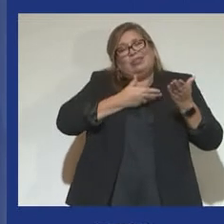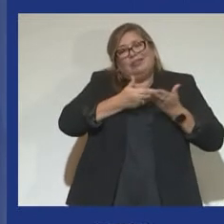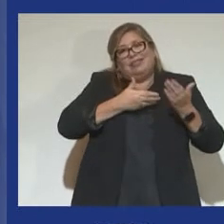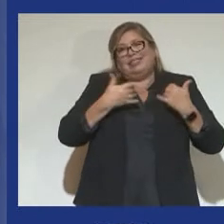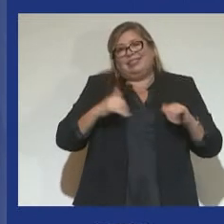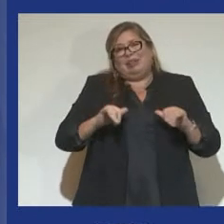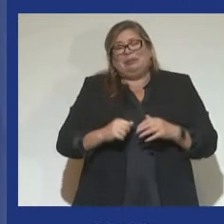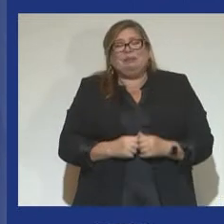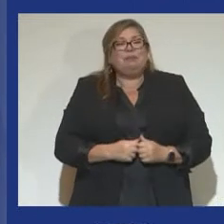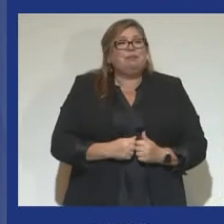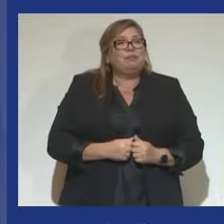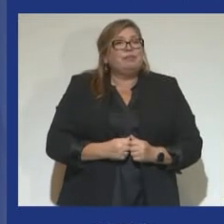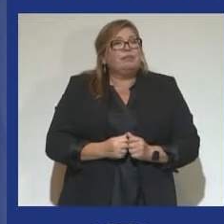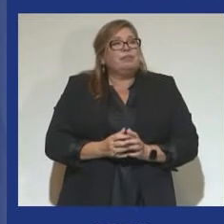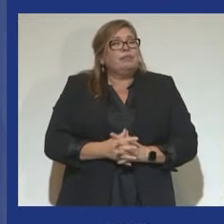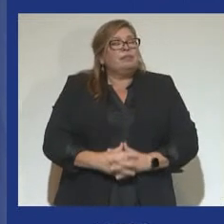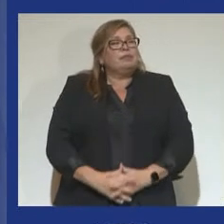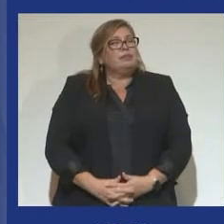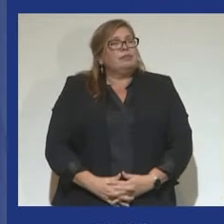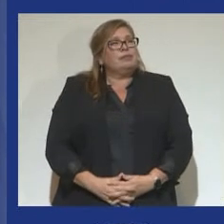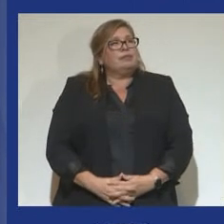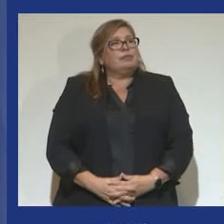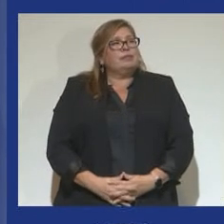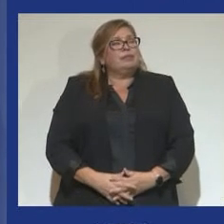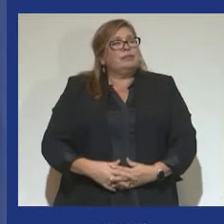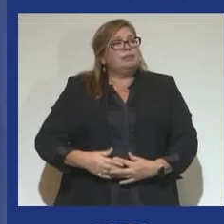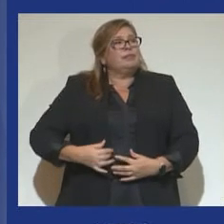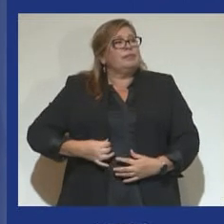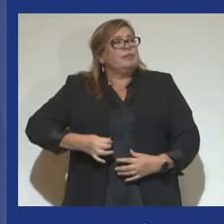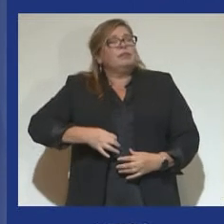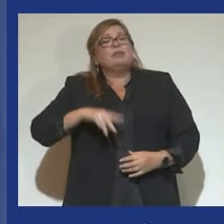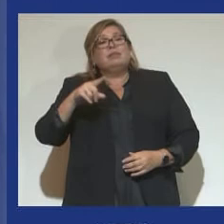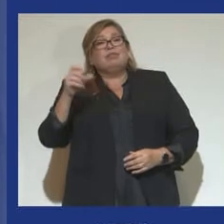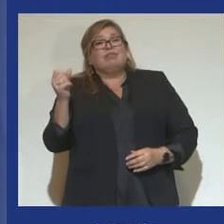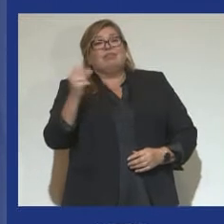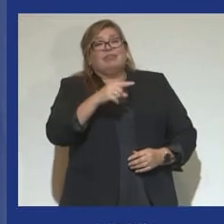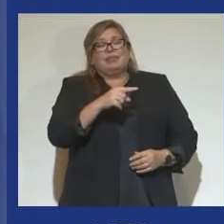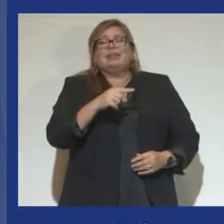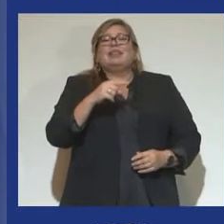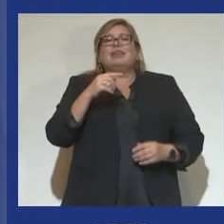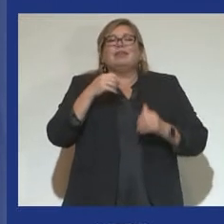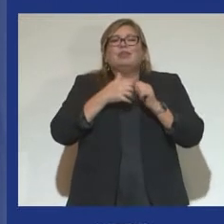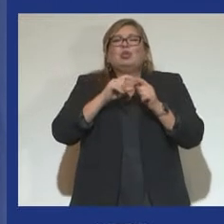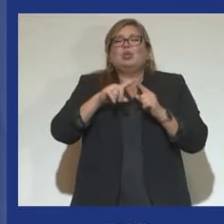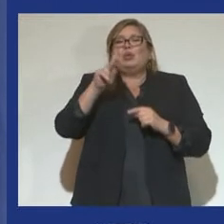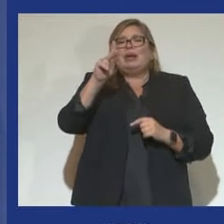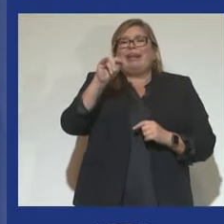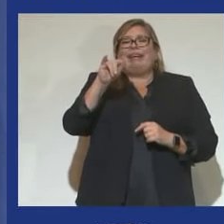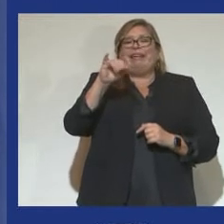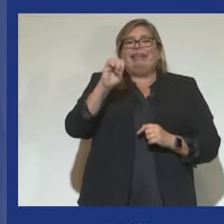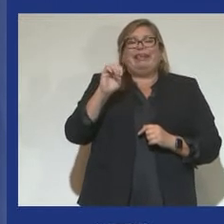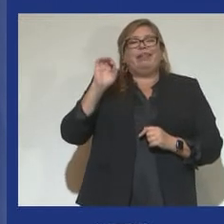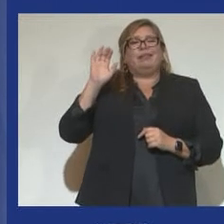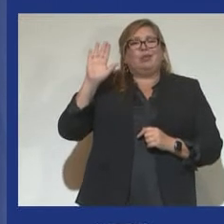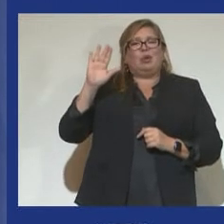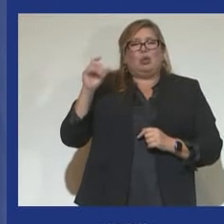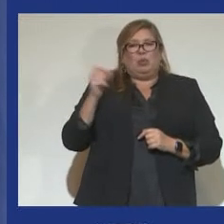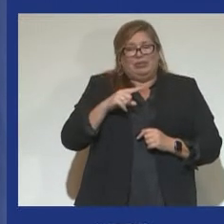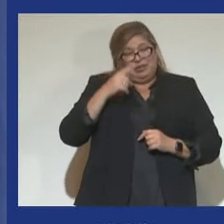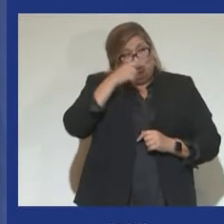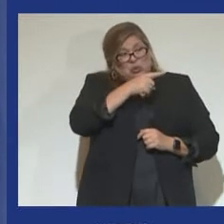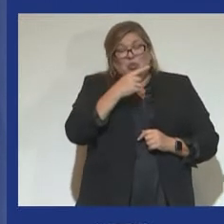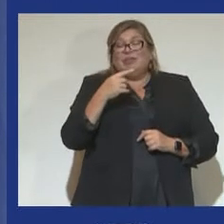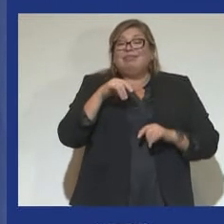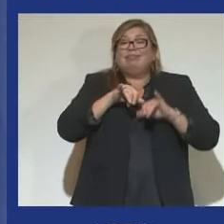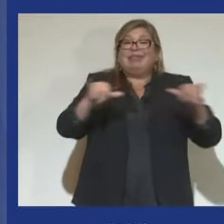negociaciones otra pregunta de seguimiento en los últimos dos veces meses tuvo que